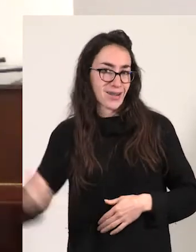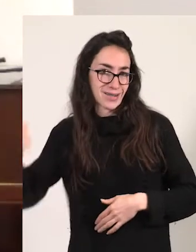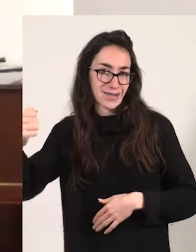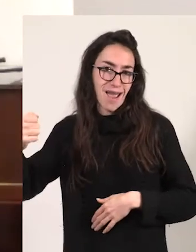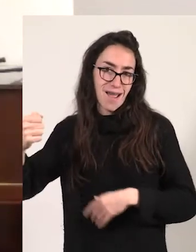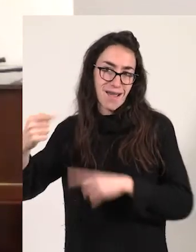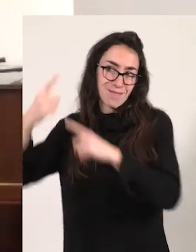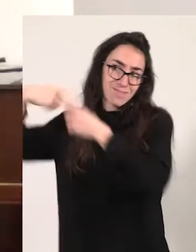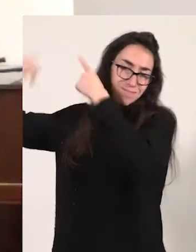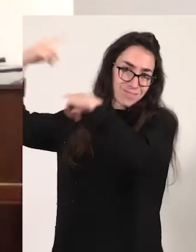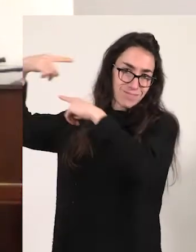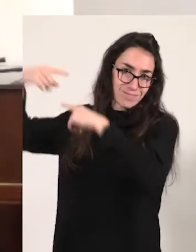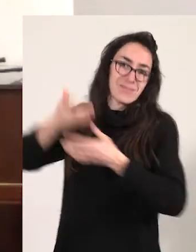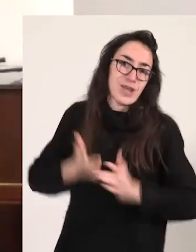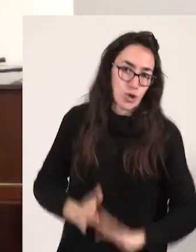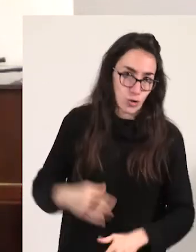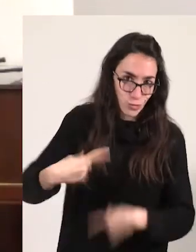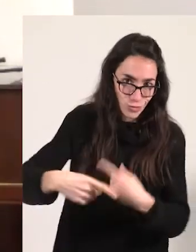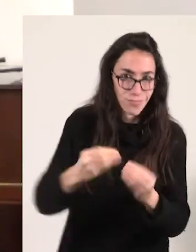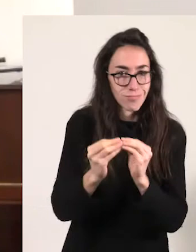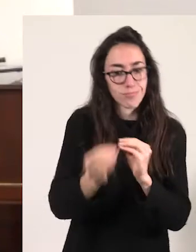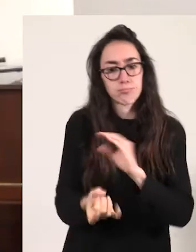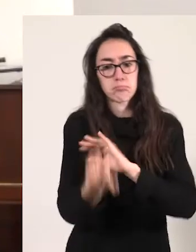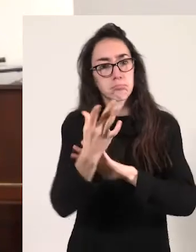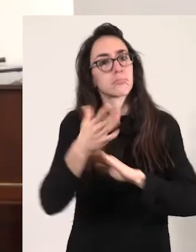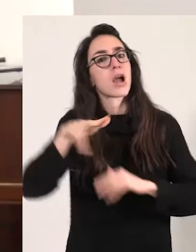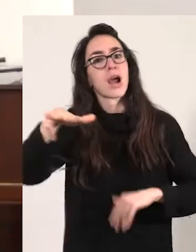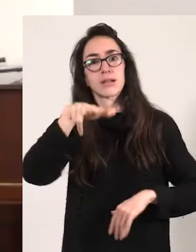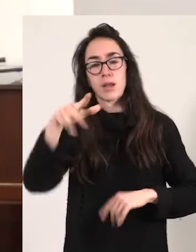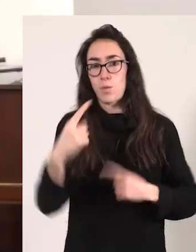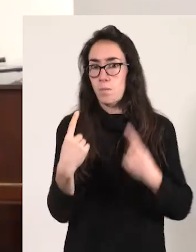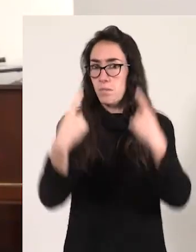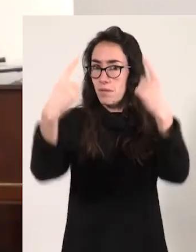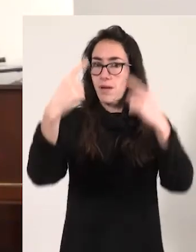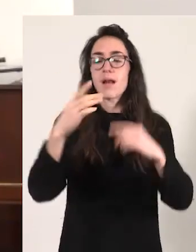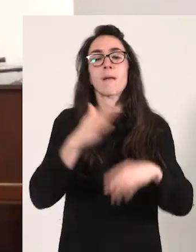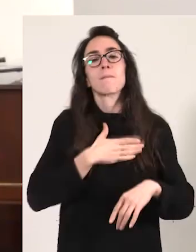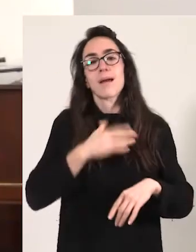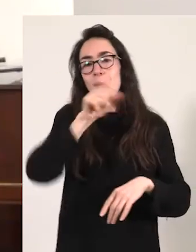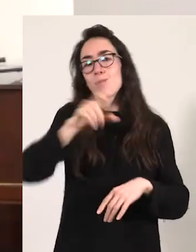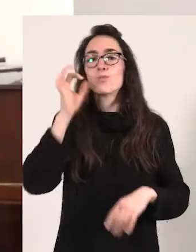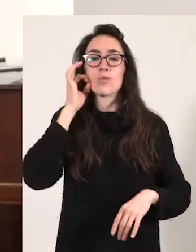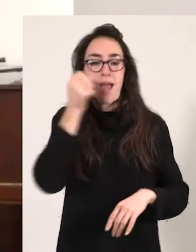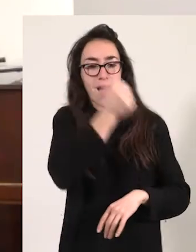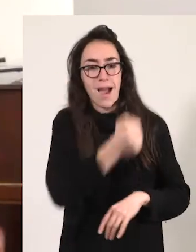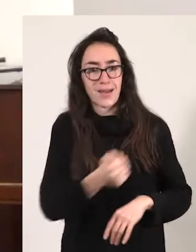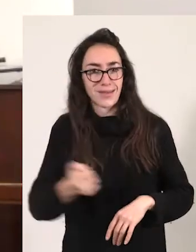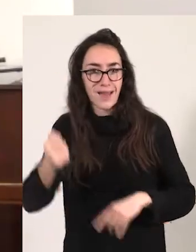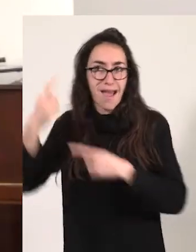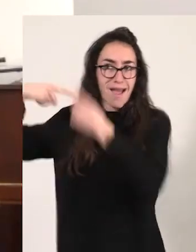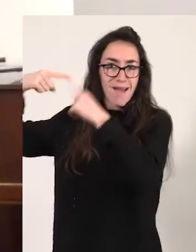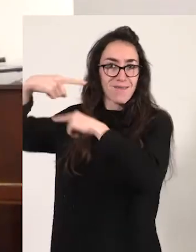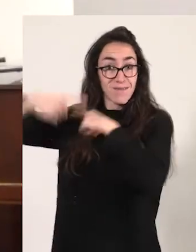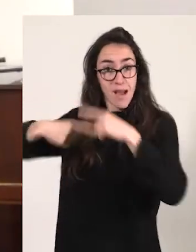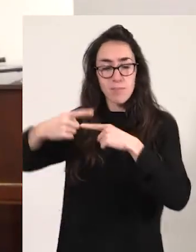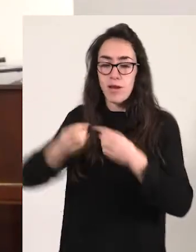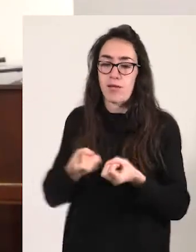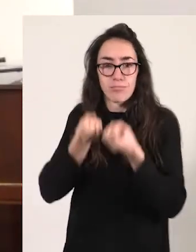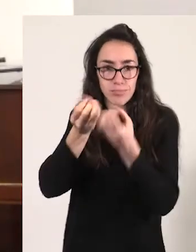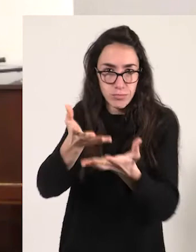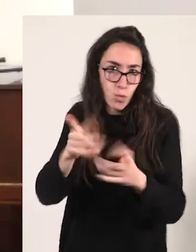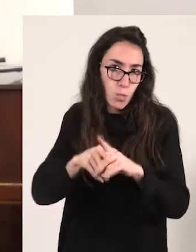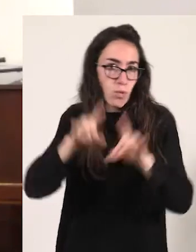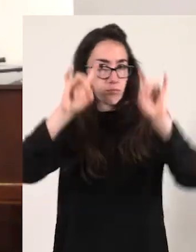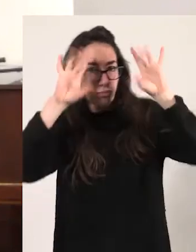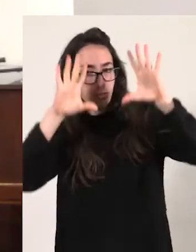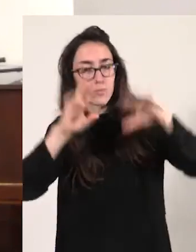creado asiática o asiático descendientes, ¿no? La primera que se crea en castellano para que mujeres asiático descendientes se